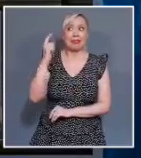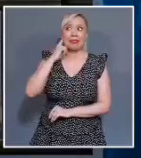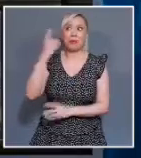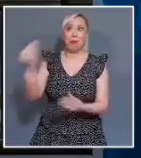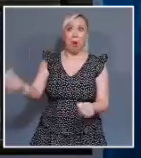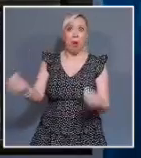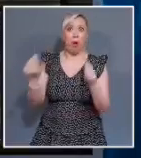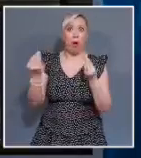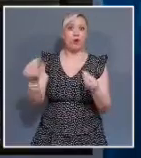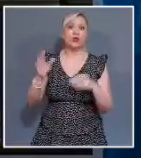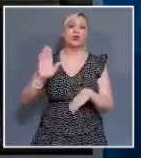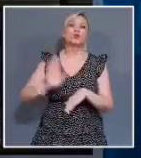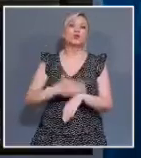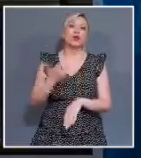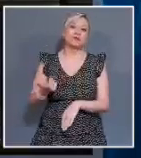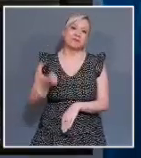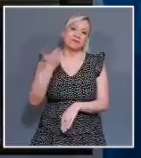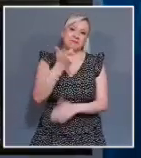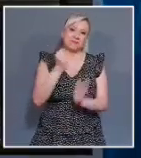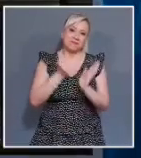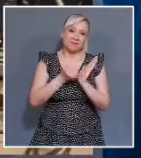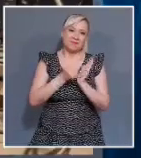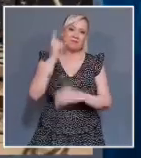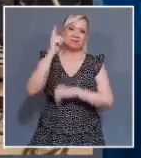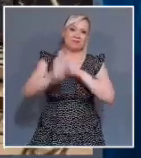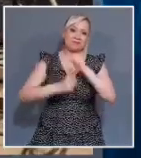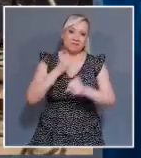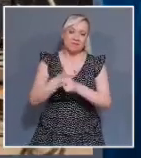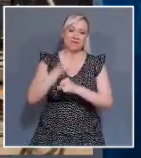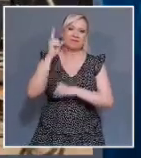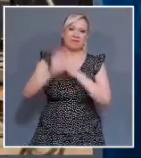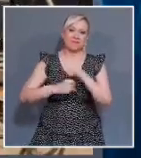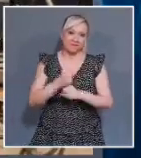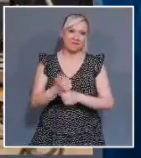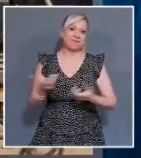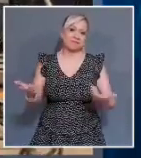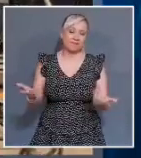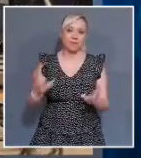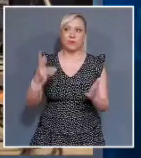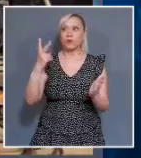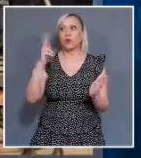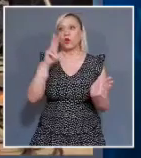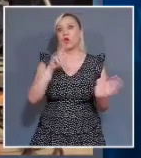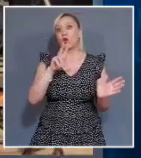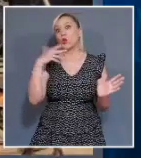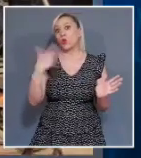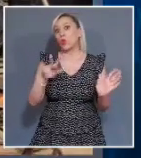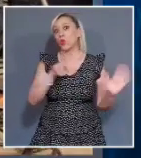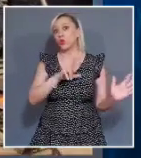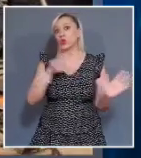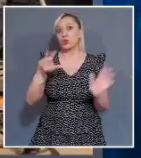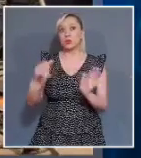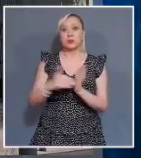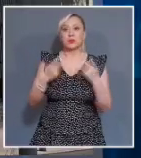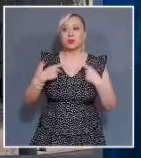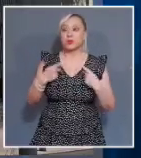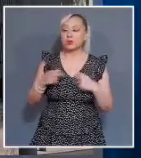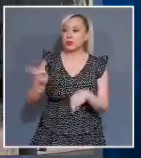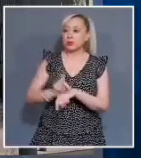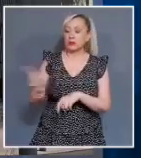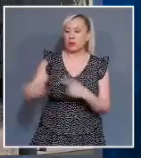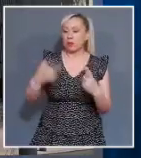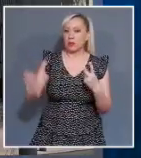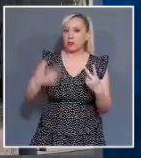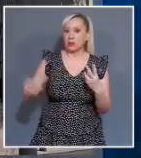a contribuyentes, sumando 897,000 atenciones adicionales, récord para un primer trimestre.